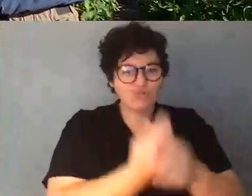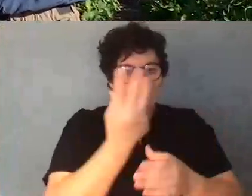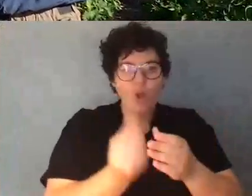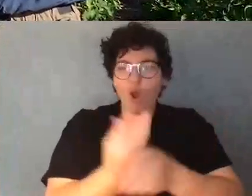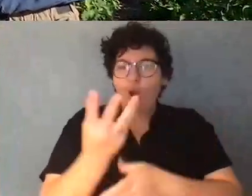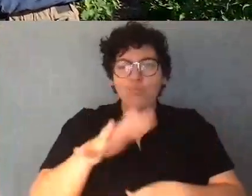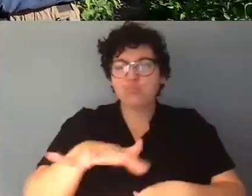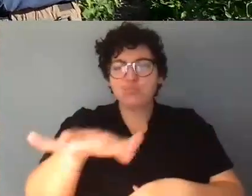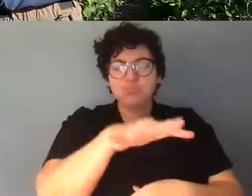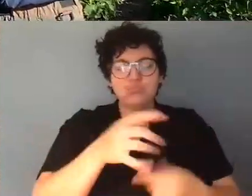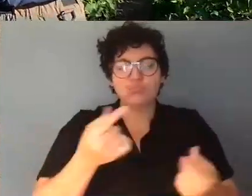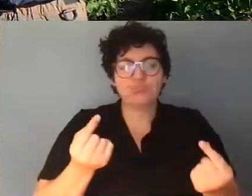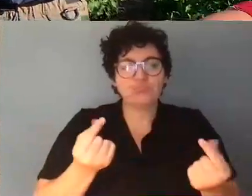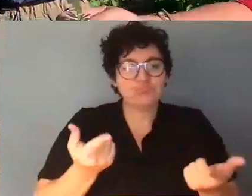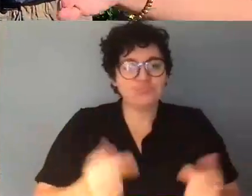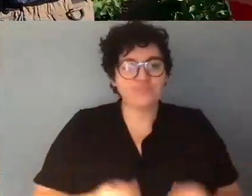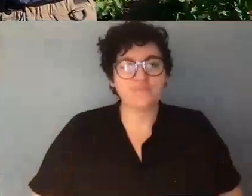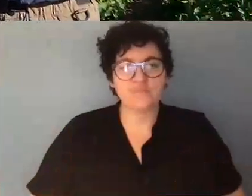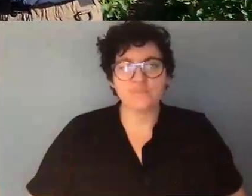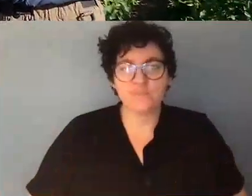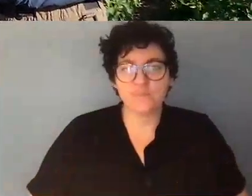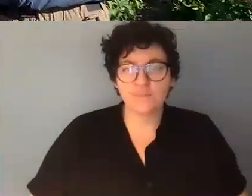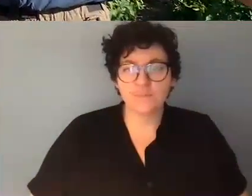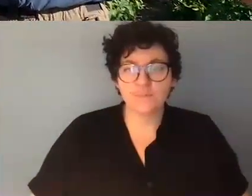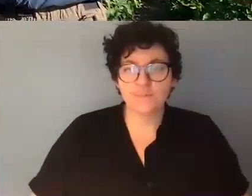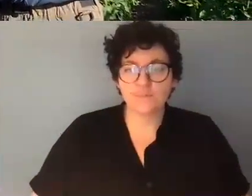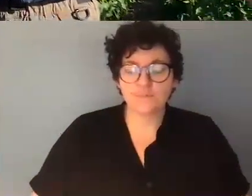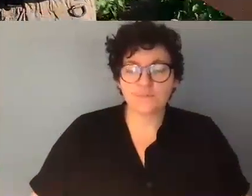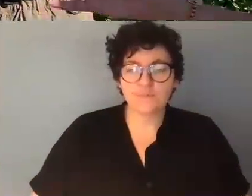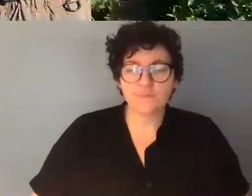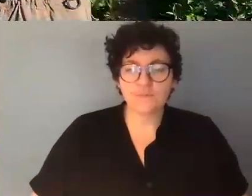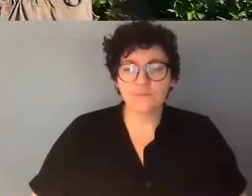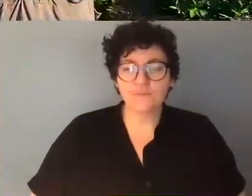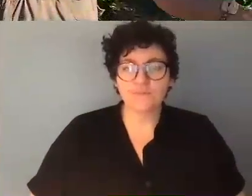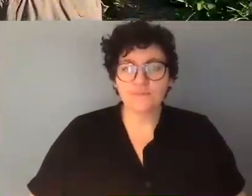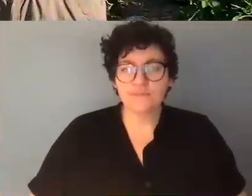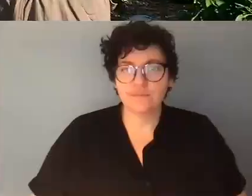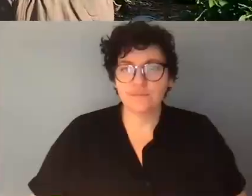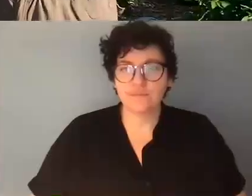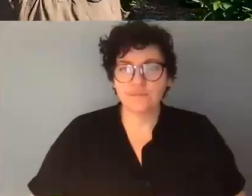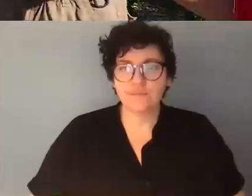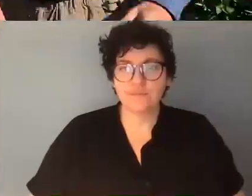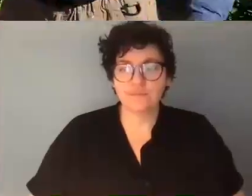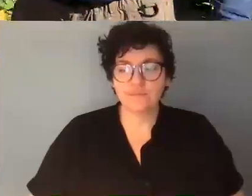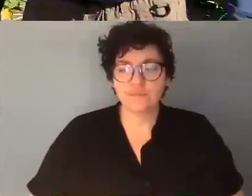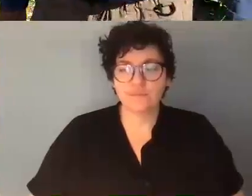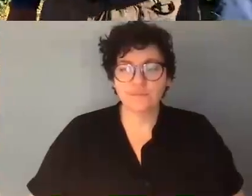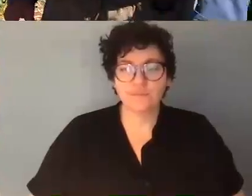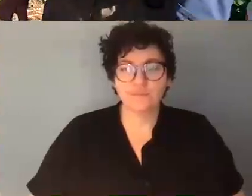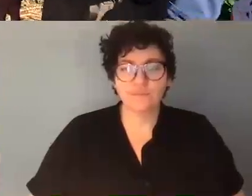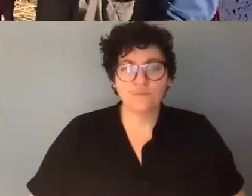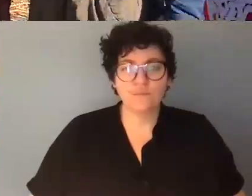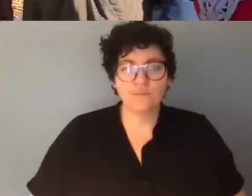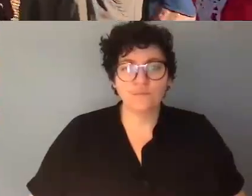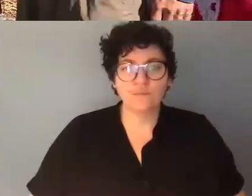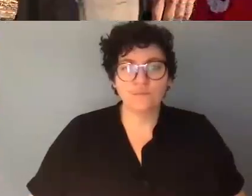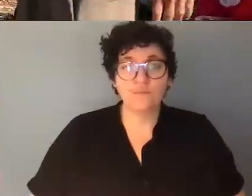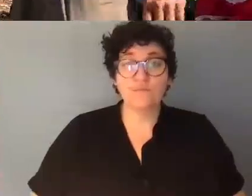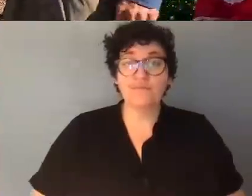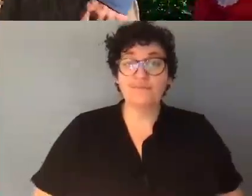aquí? Veo que tiene una gran producción, pero ¿qué es todo esto? ¿Que también son de ustedes o qué es lo que vemos aquí del otro